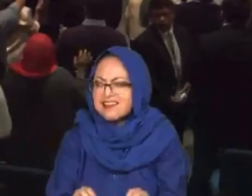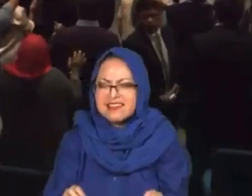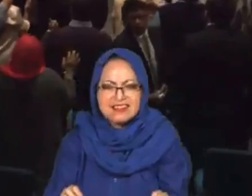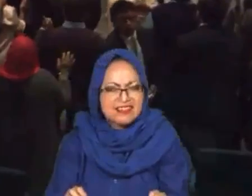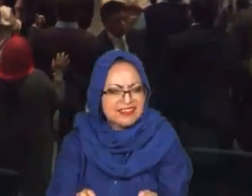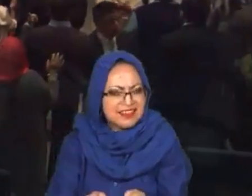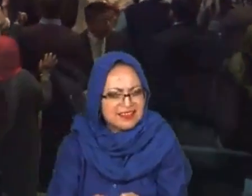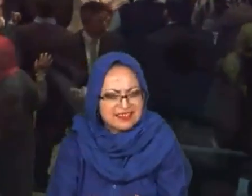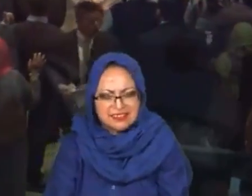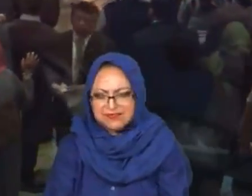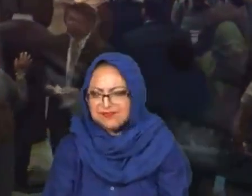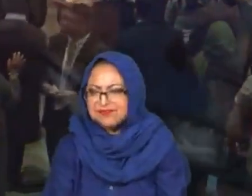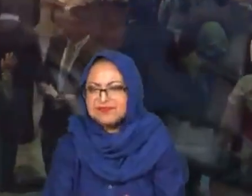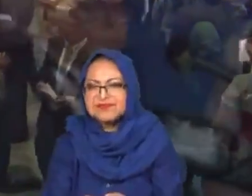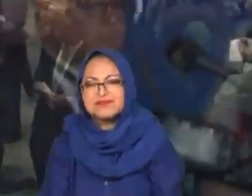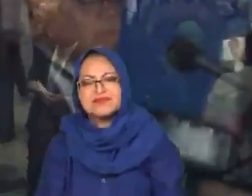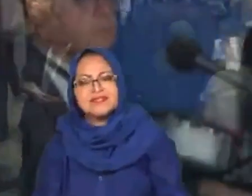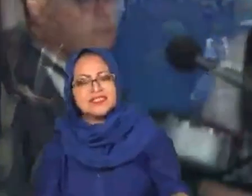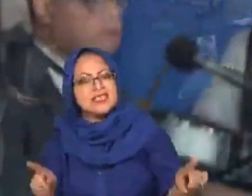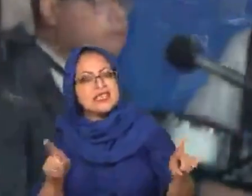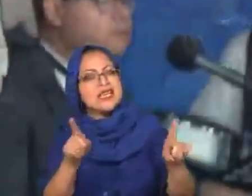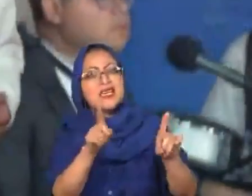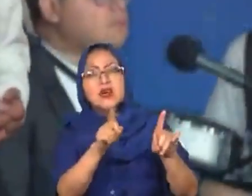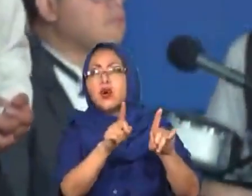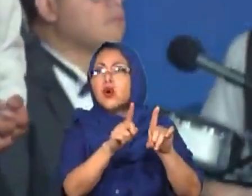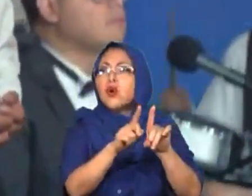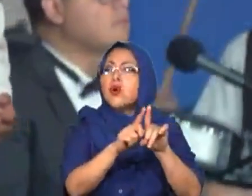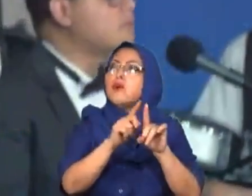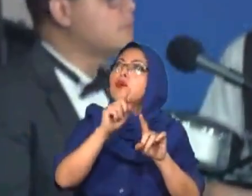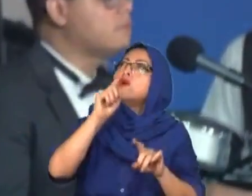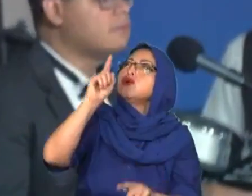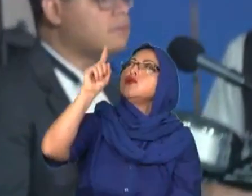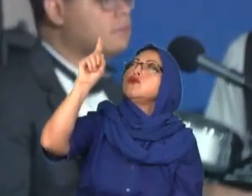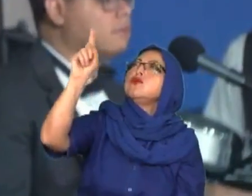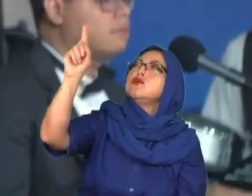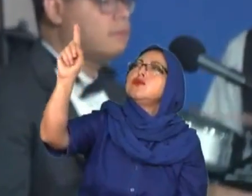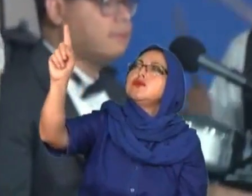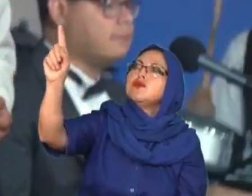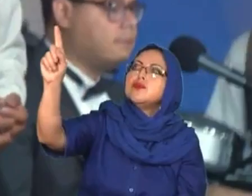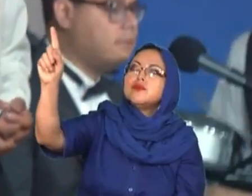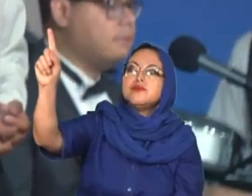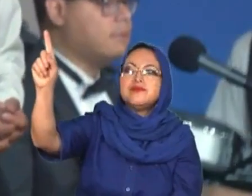No hay nadie como tú.